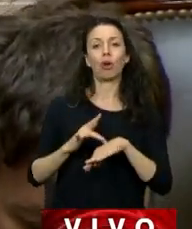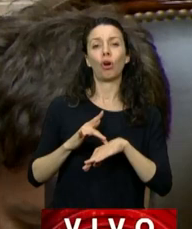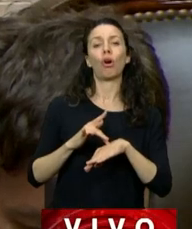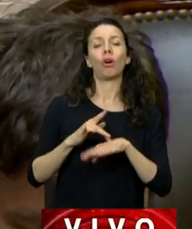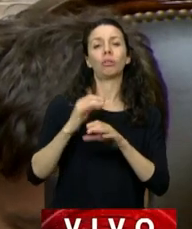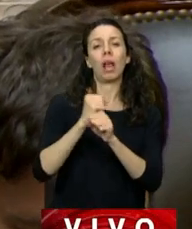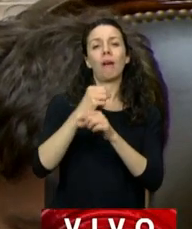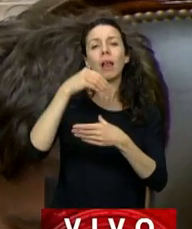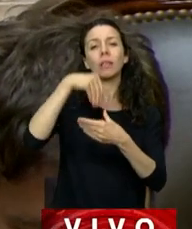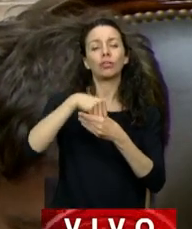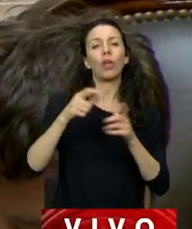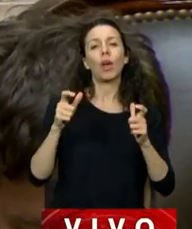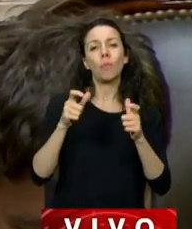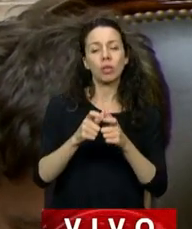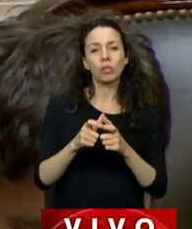comisión,